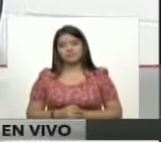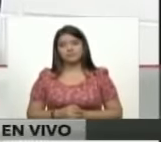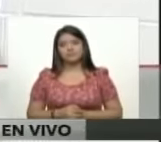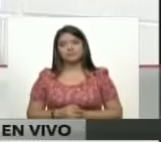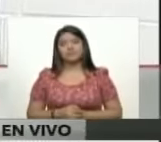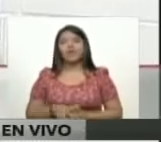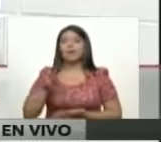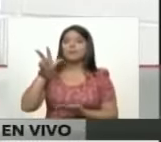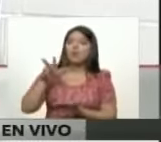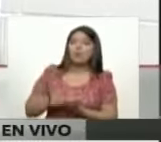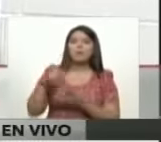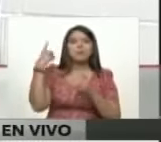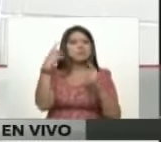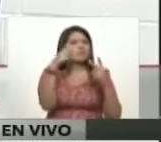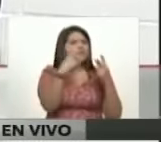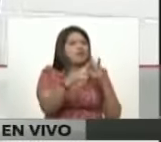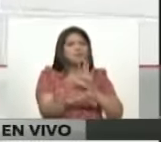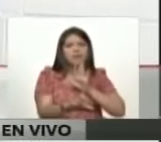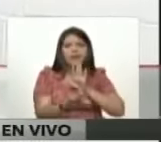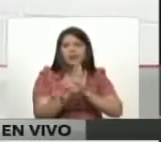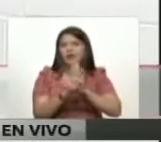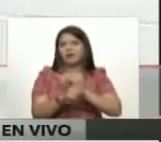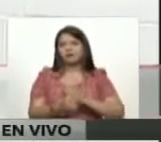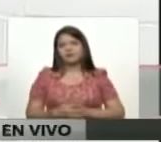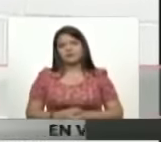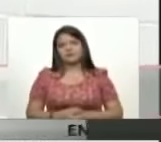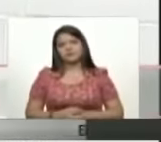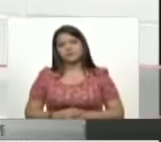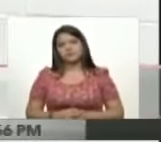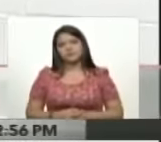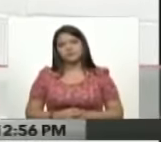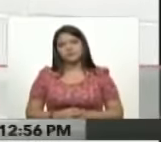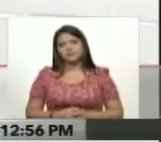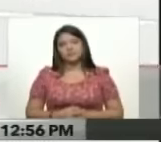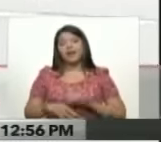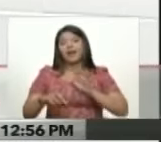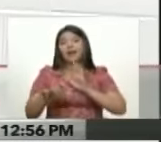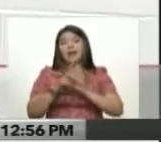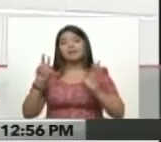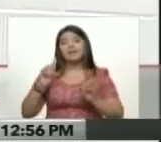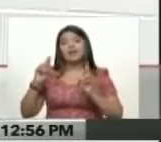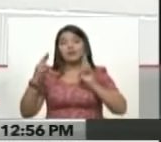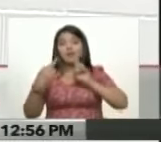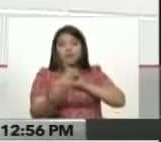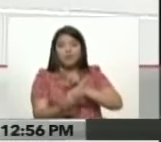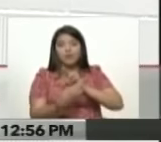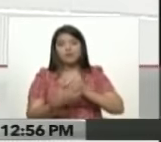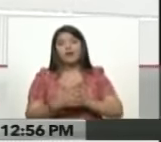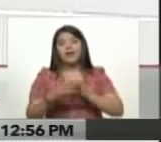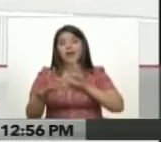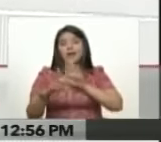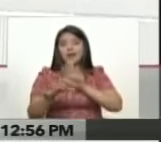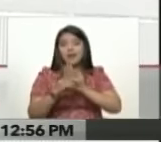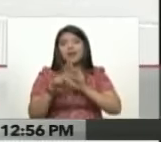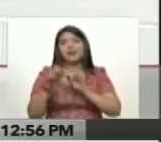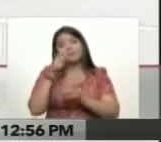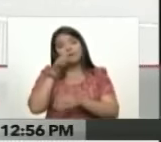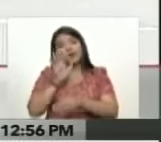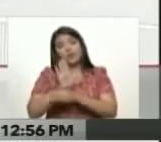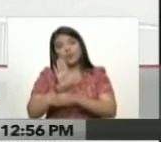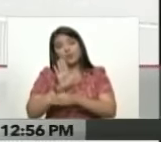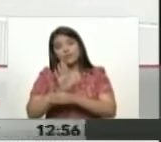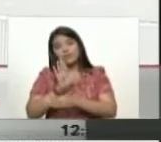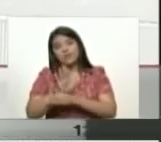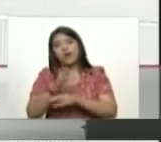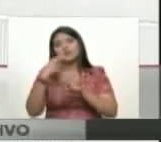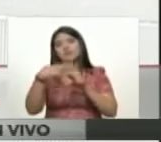Aprobamos leyes como la Ley de la Reforma Pacial, la Ley Orgánica para la Protección